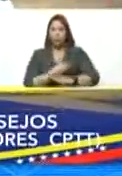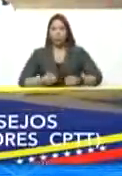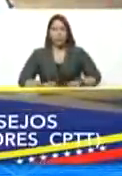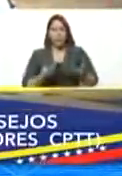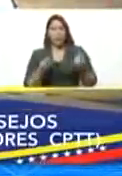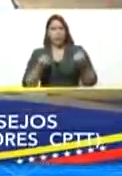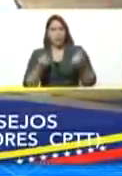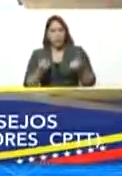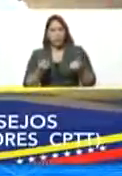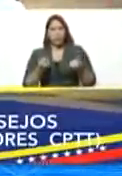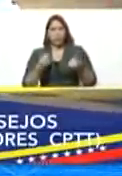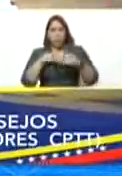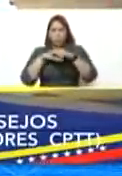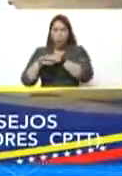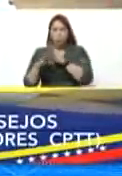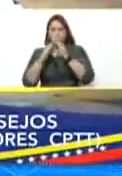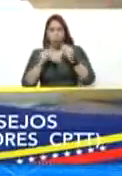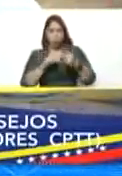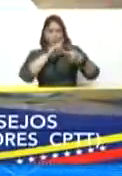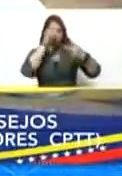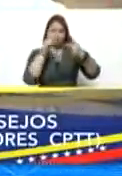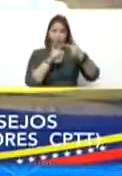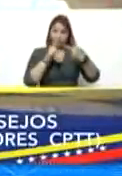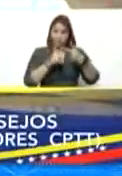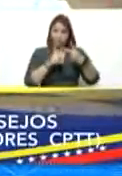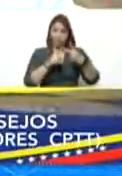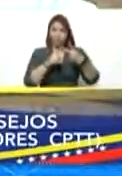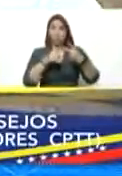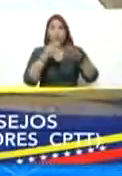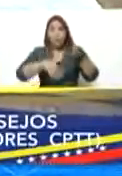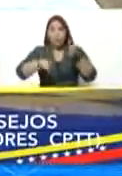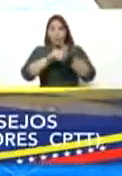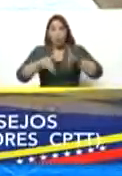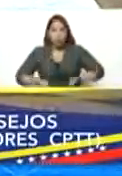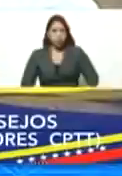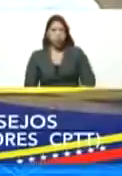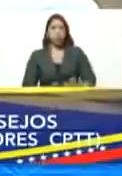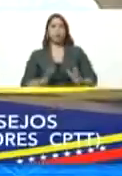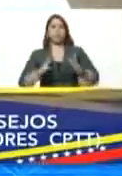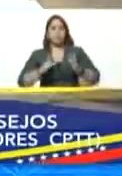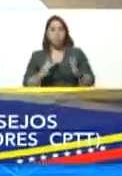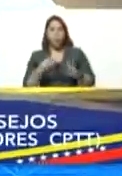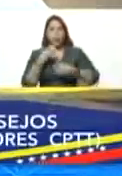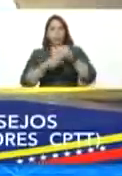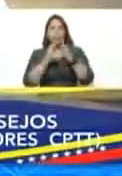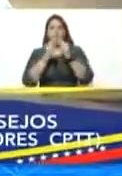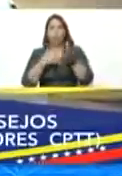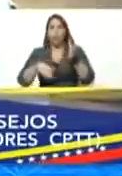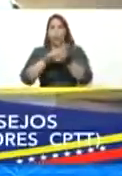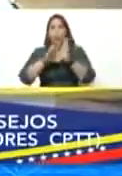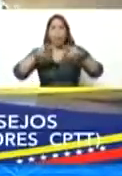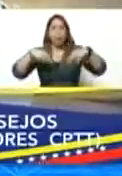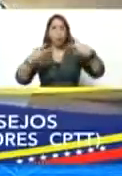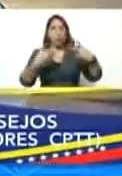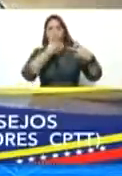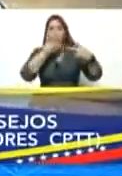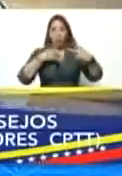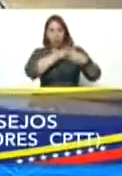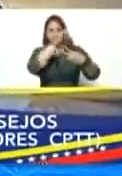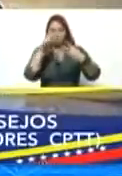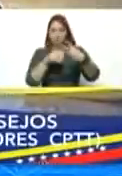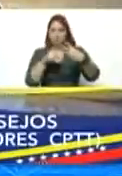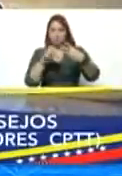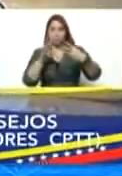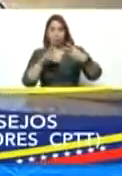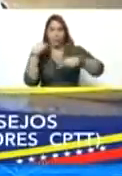rendir todo, con la R del renacimiento, recrear y hacer todo de nuevo para mejor, y con la R